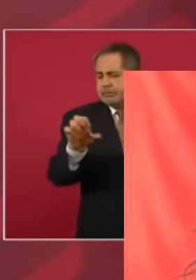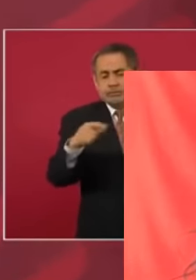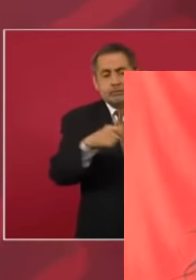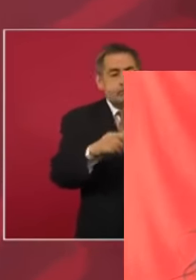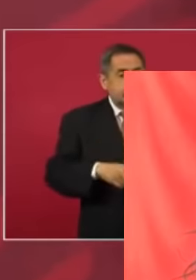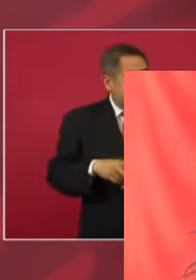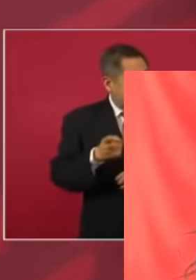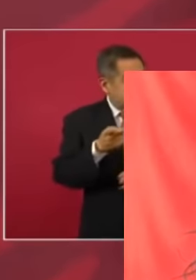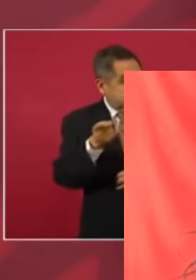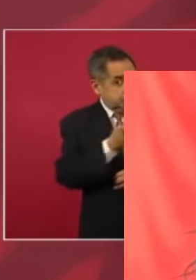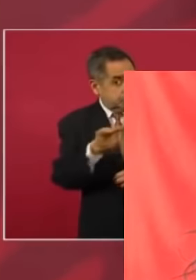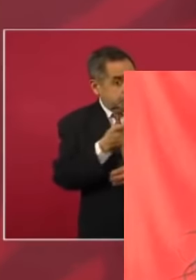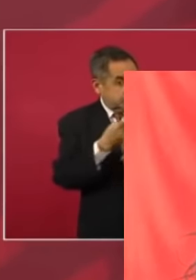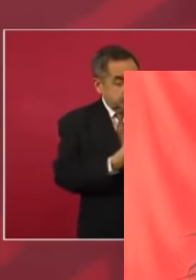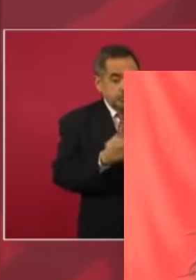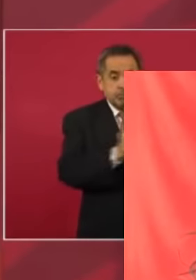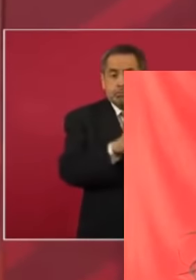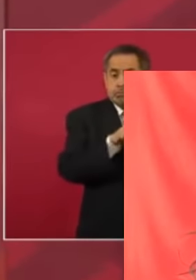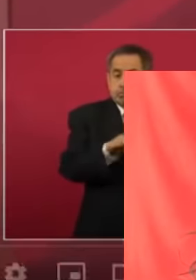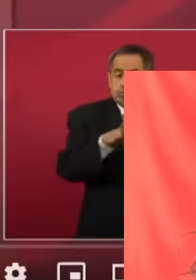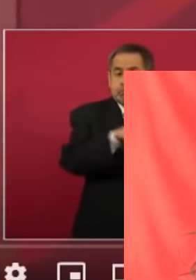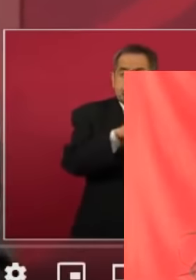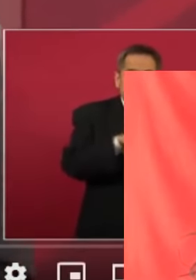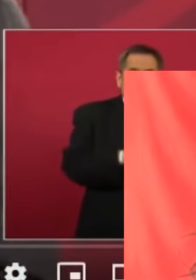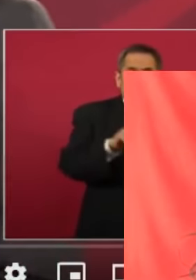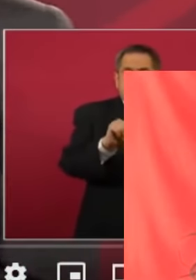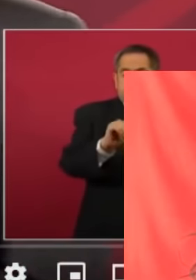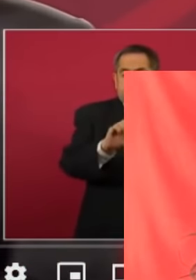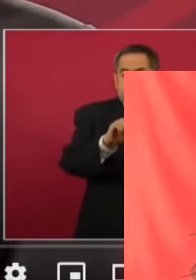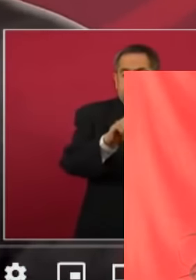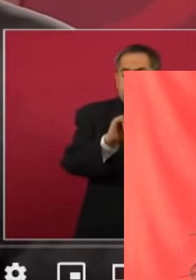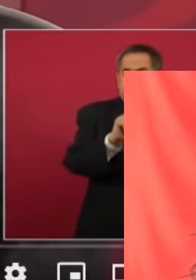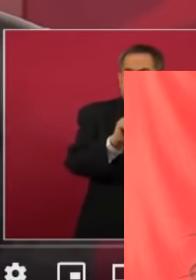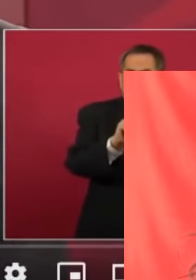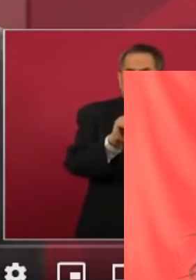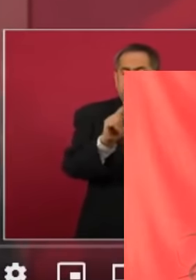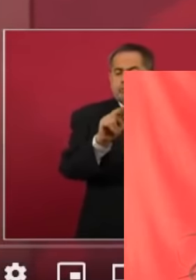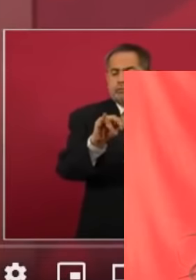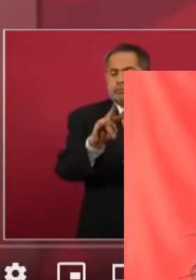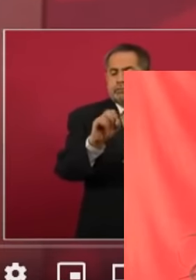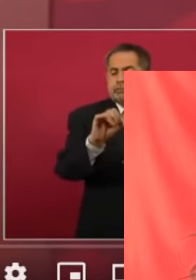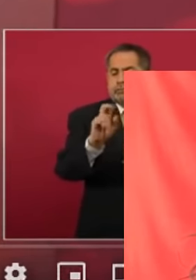los dos trabajan para Televisa y Univisión